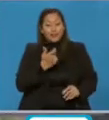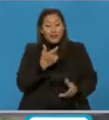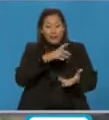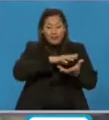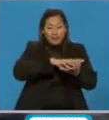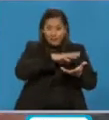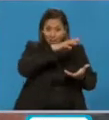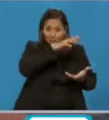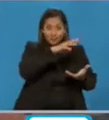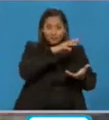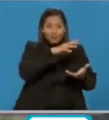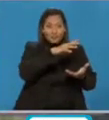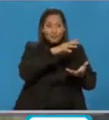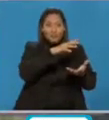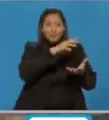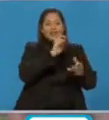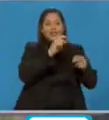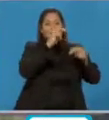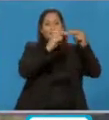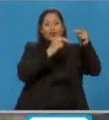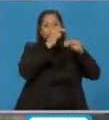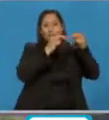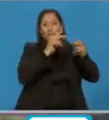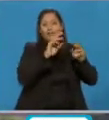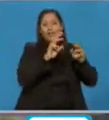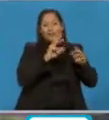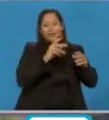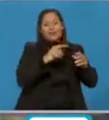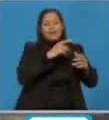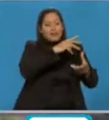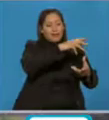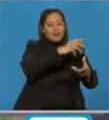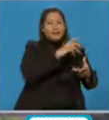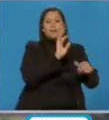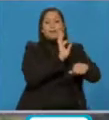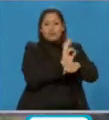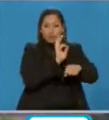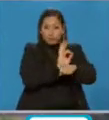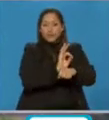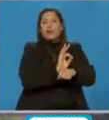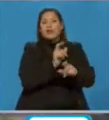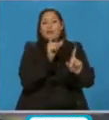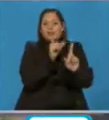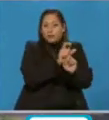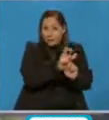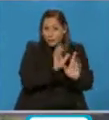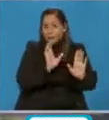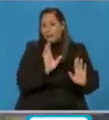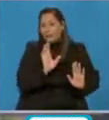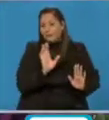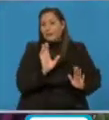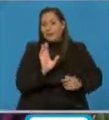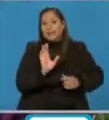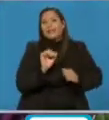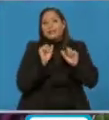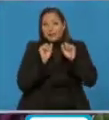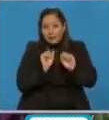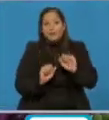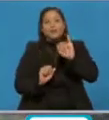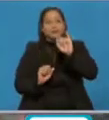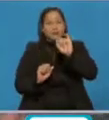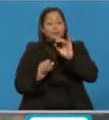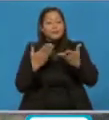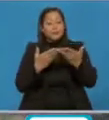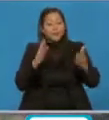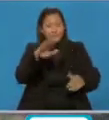tengas esté en la nube, como lo hacemos con nuestros files, Sí. esté protegido, esté resguardado. Es seguro, entonces. Es seguro, claro, por supuesto.